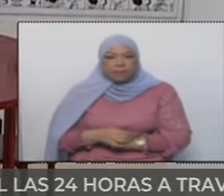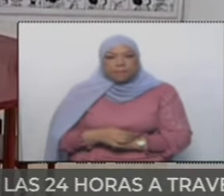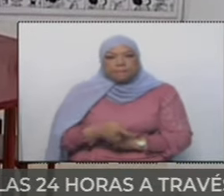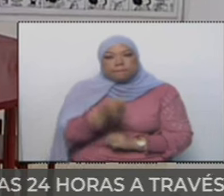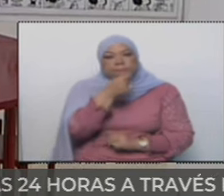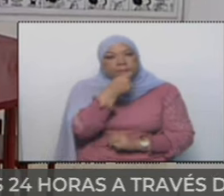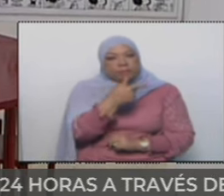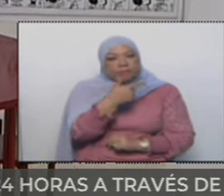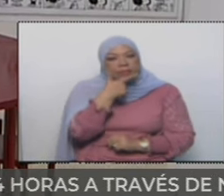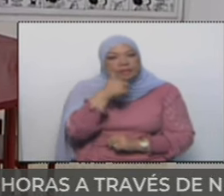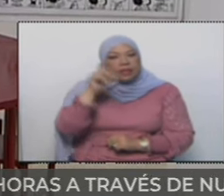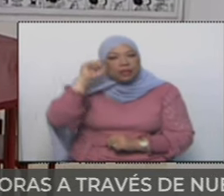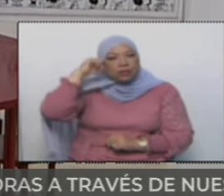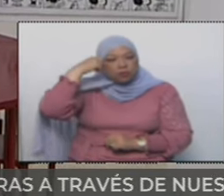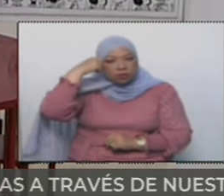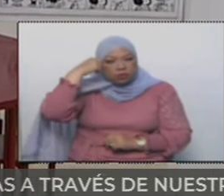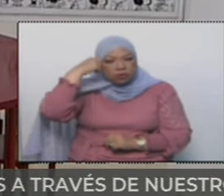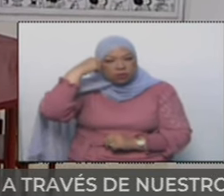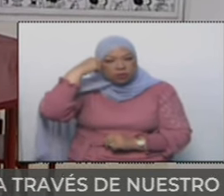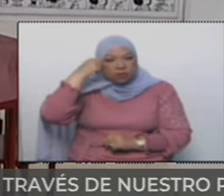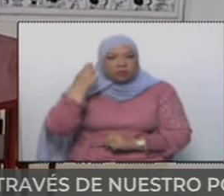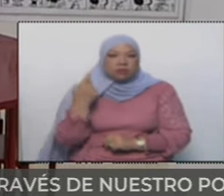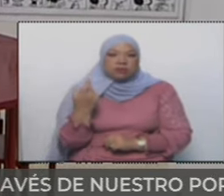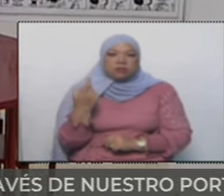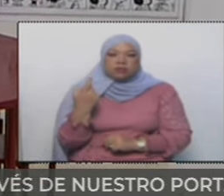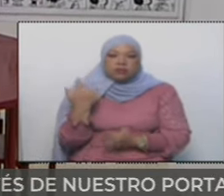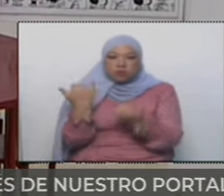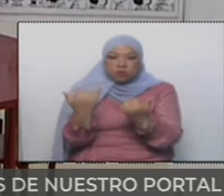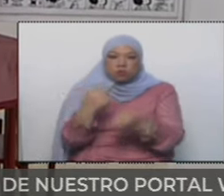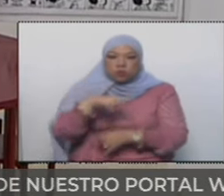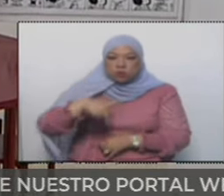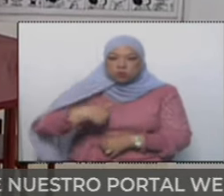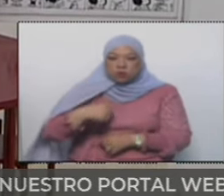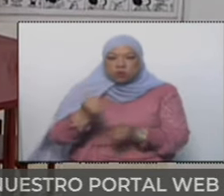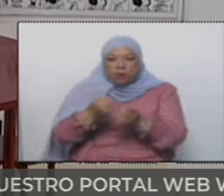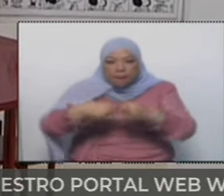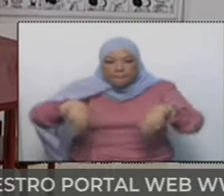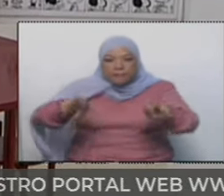los recuerdos, donde formamos nuestros valores.